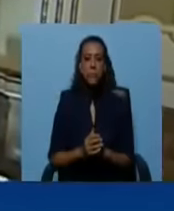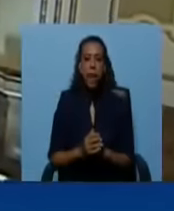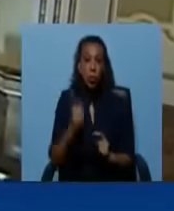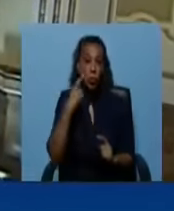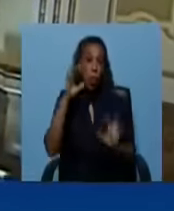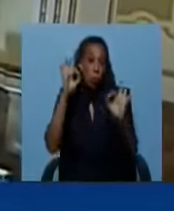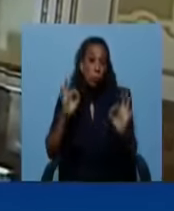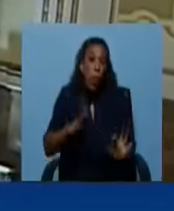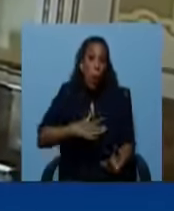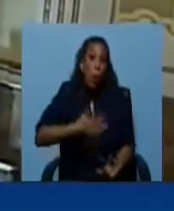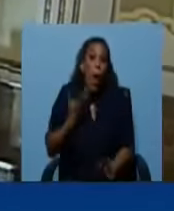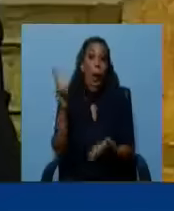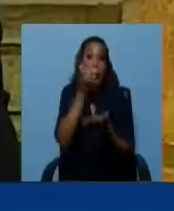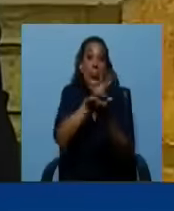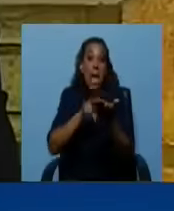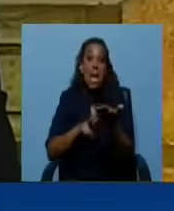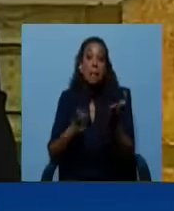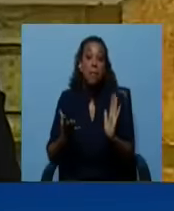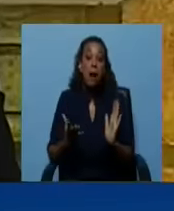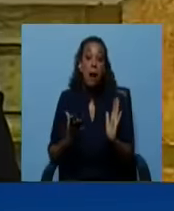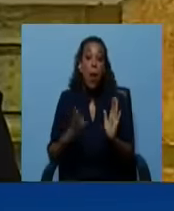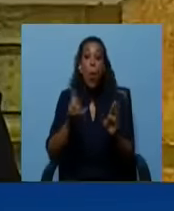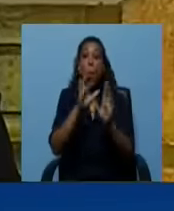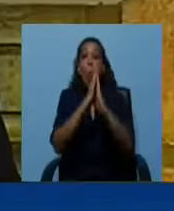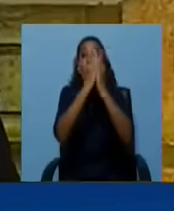Tuve la posibilidad de leer El Capital.